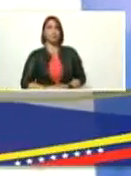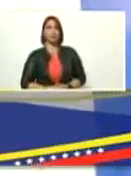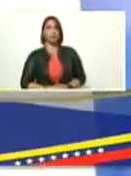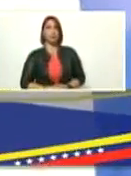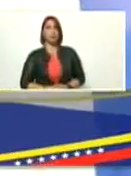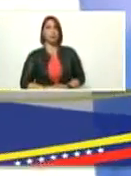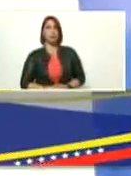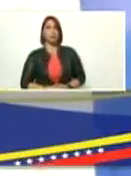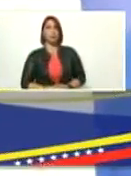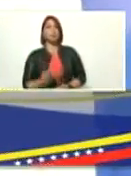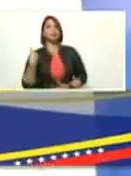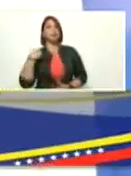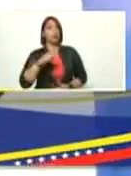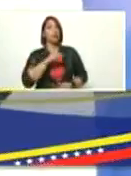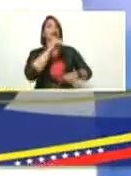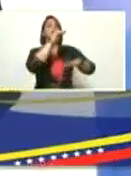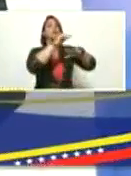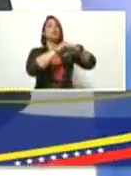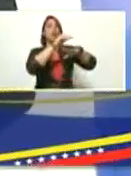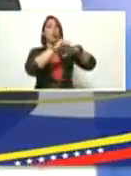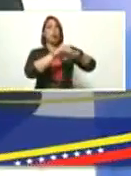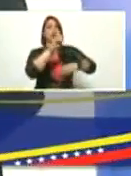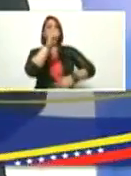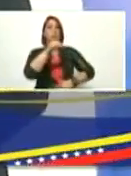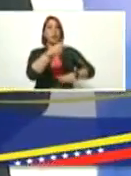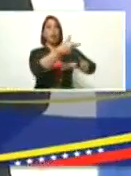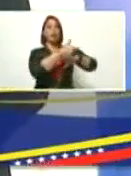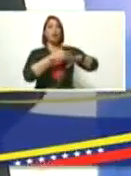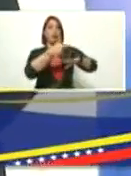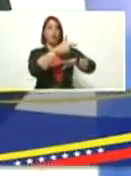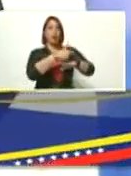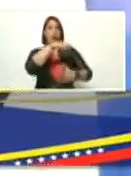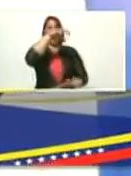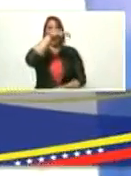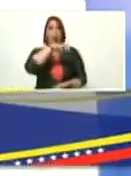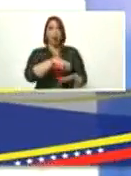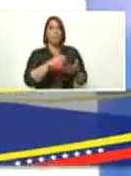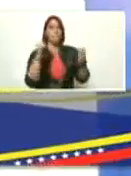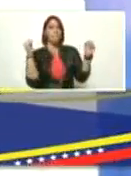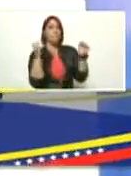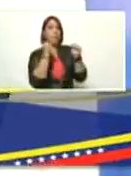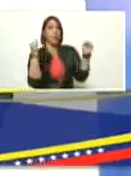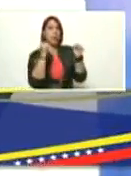también tenemos la petición del gobernador del estado Mérida. Y como...